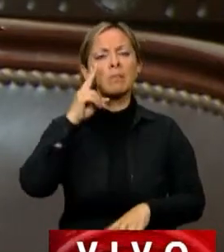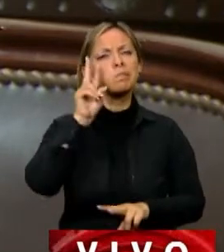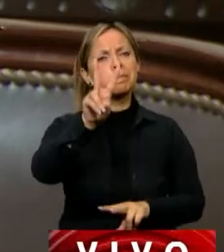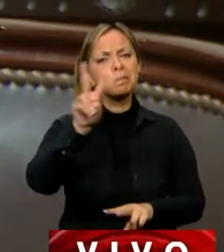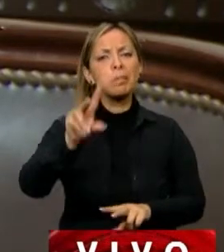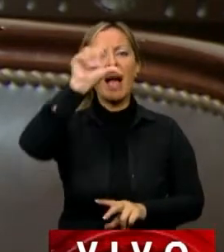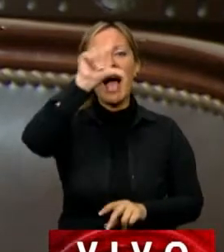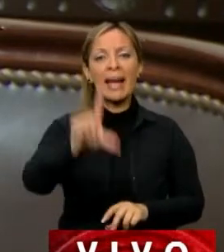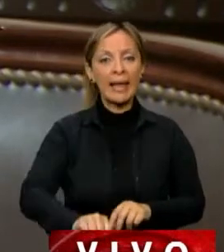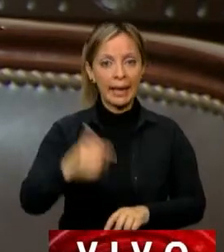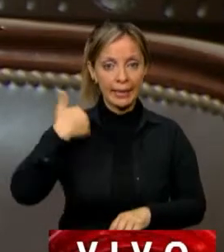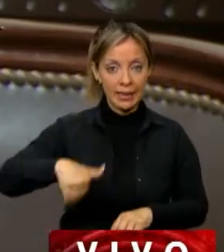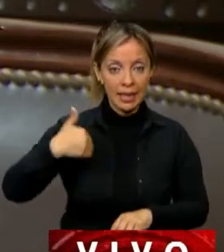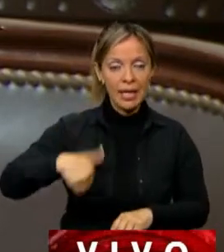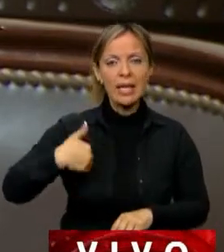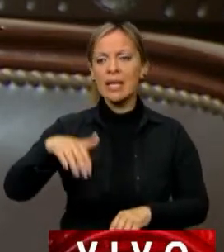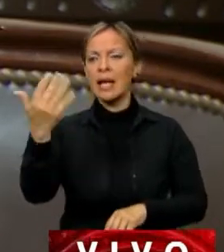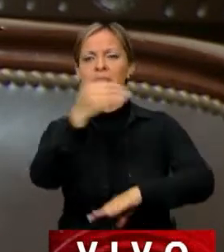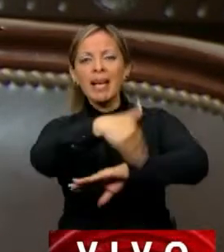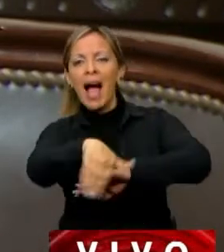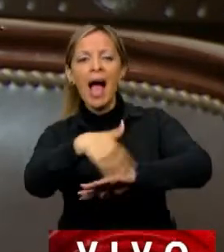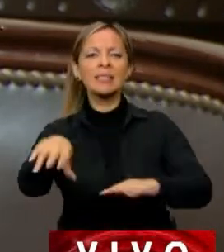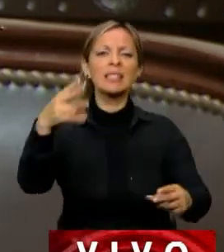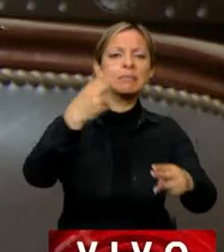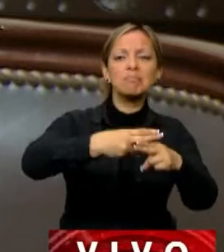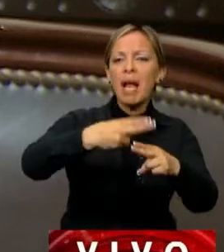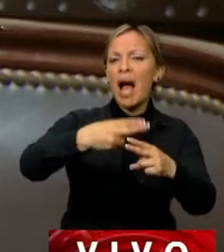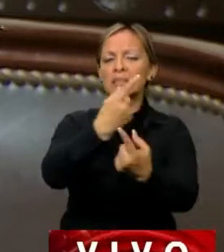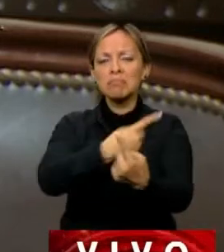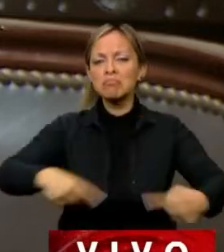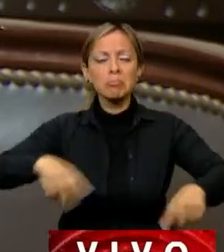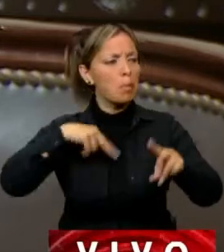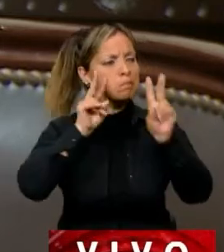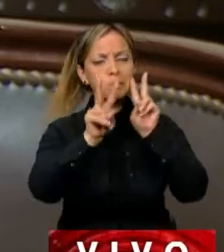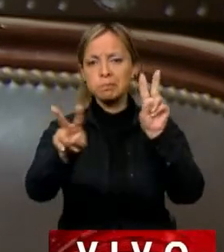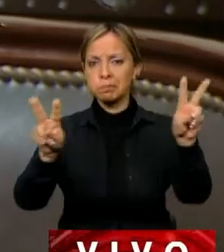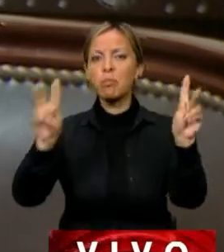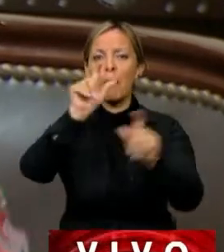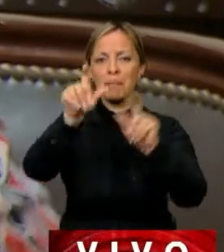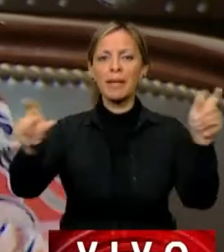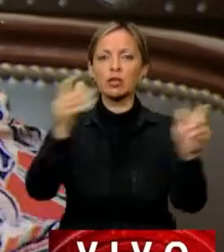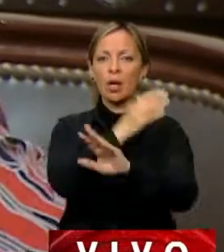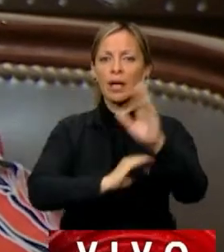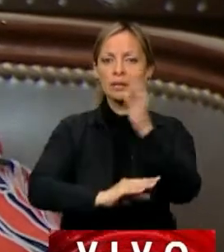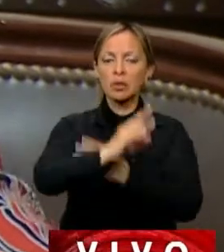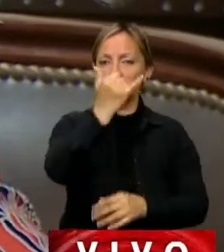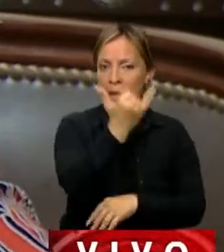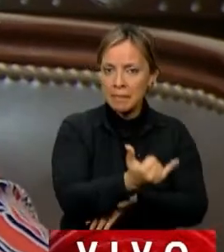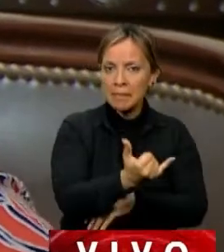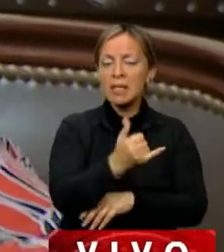ancho del país, en las calles y plazas, personas con discapacidad, familiares